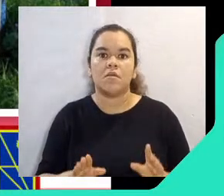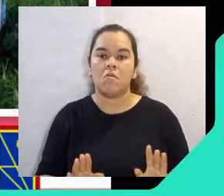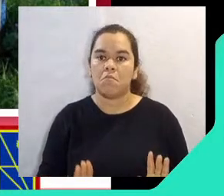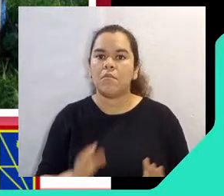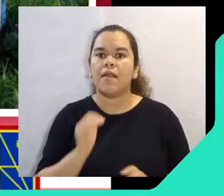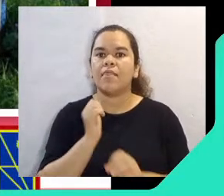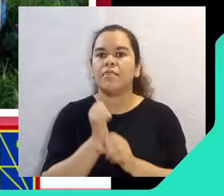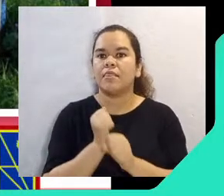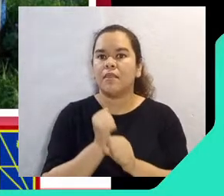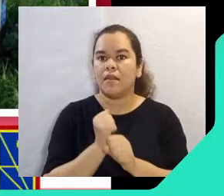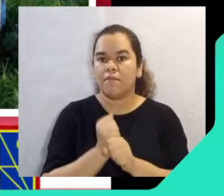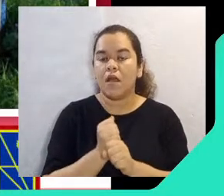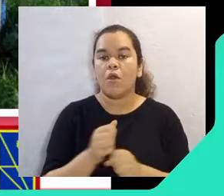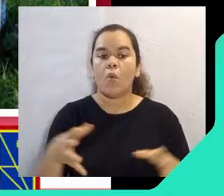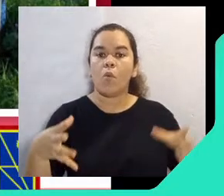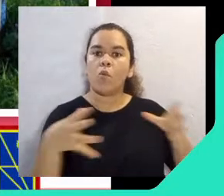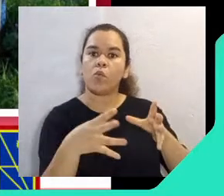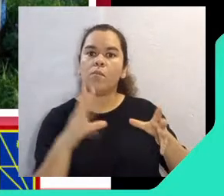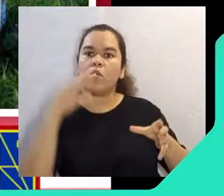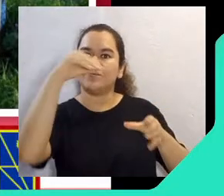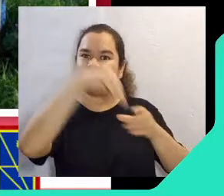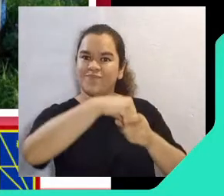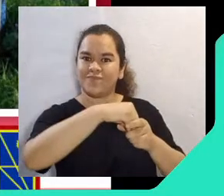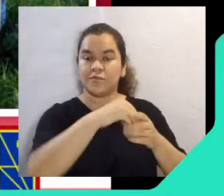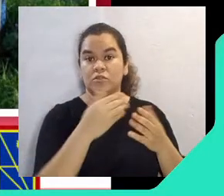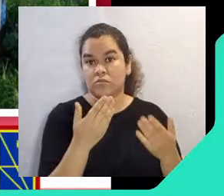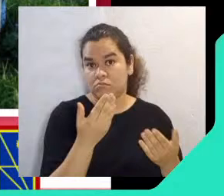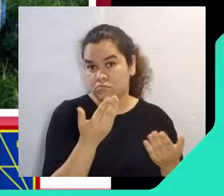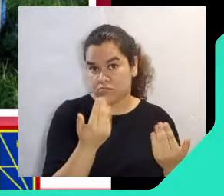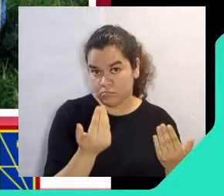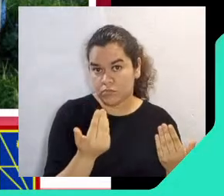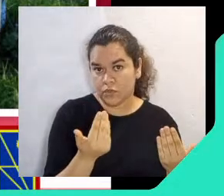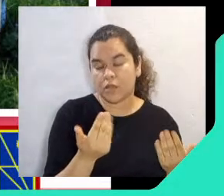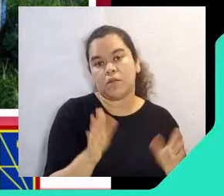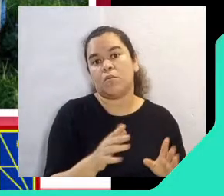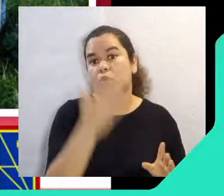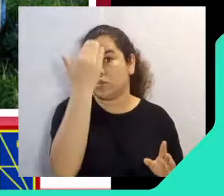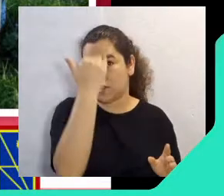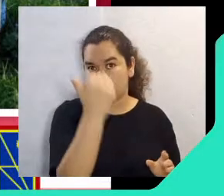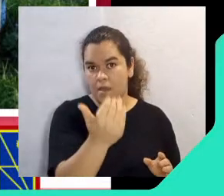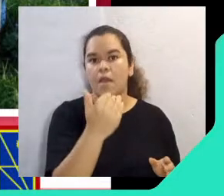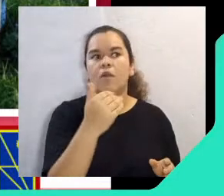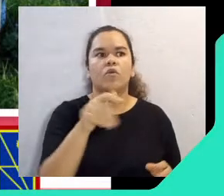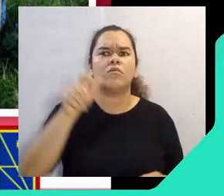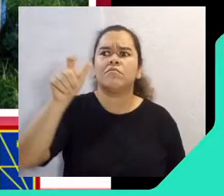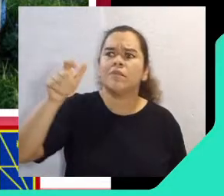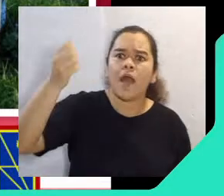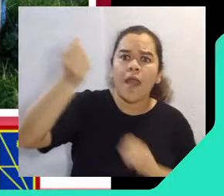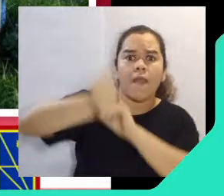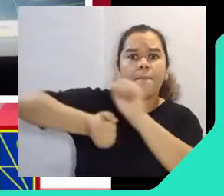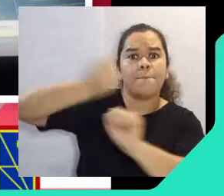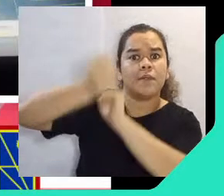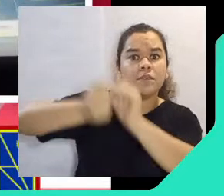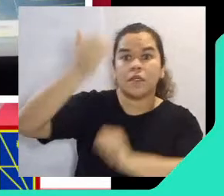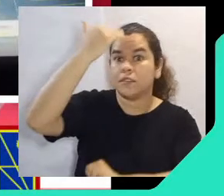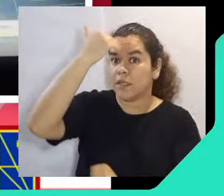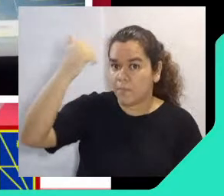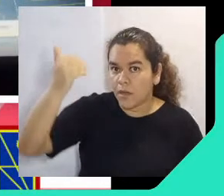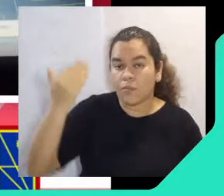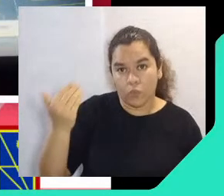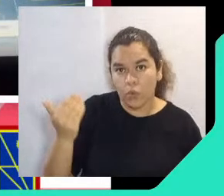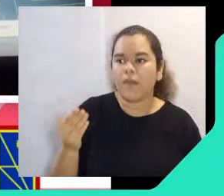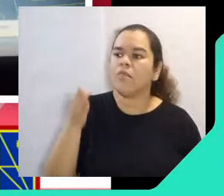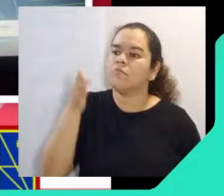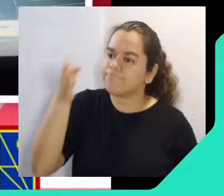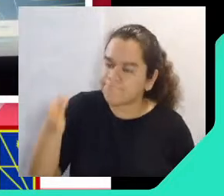tareas en relación de dependencia. ¿Qué quiere decir esto? Que nos pueden contratar una empresa constructora o también